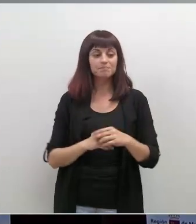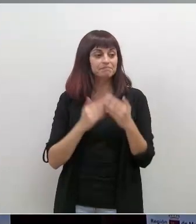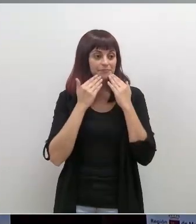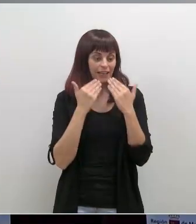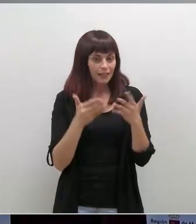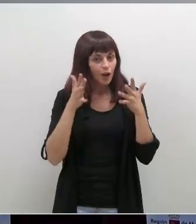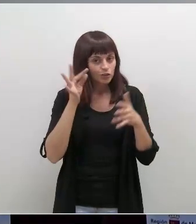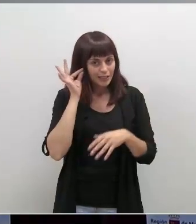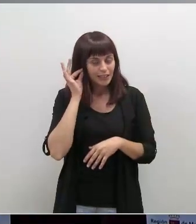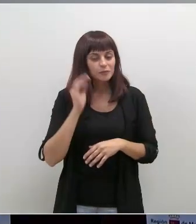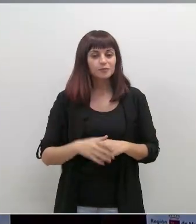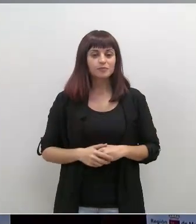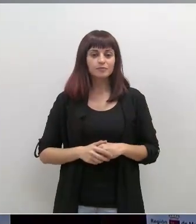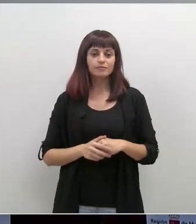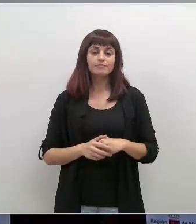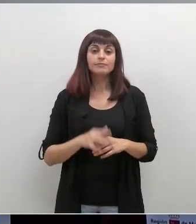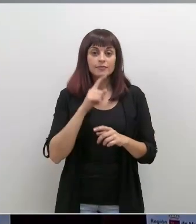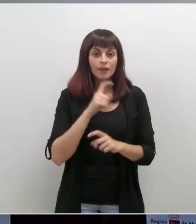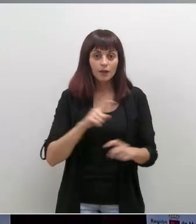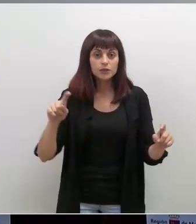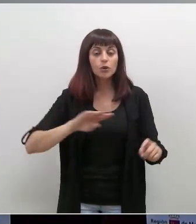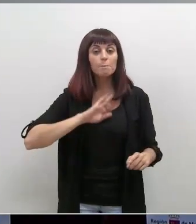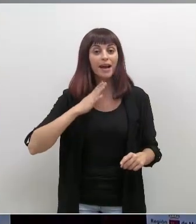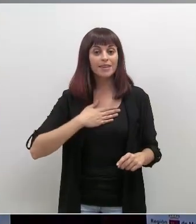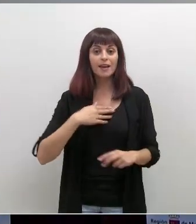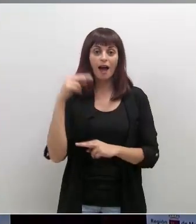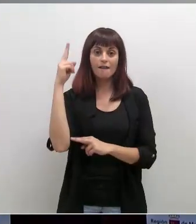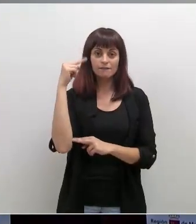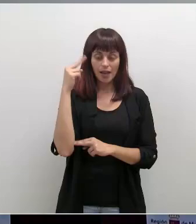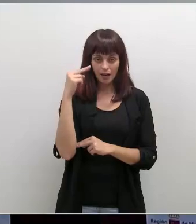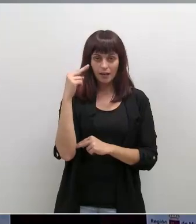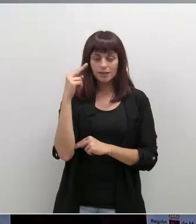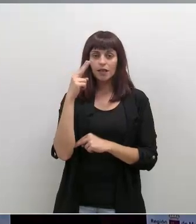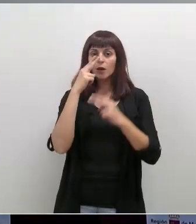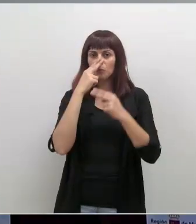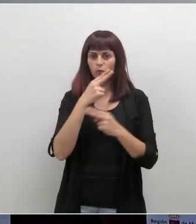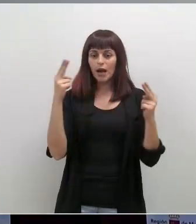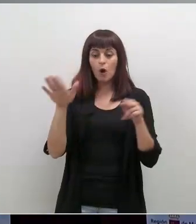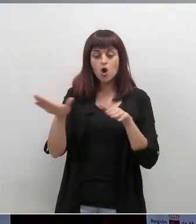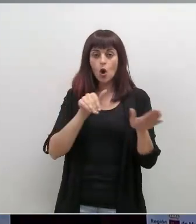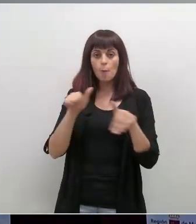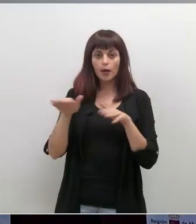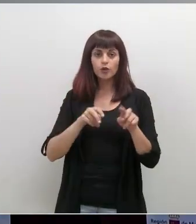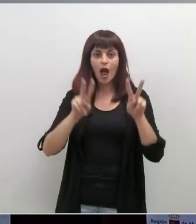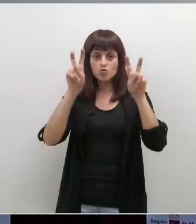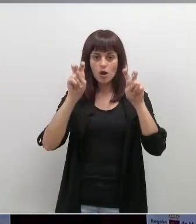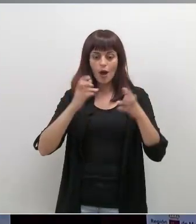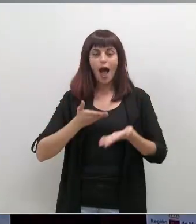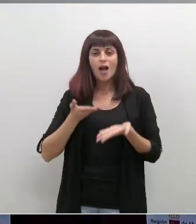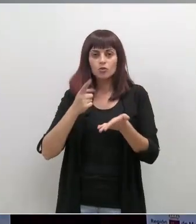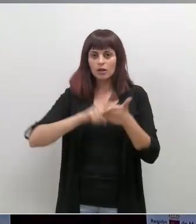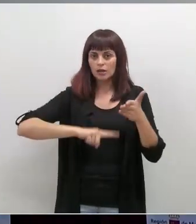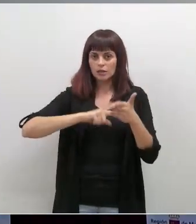gracias, consejera. Les anuncio que mañana viernes publicamos la nueva convocatoria de ayudas de alquiler